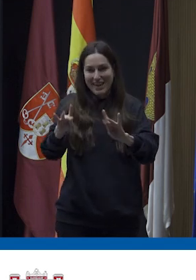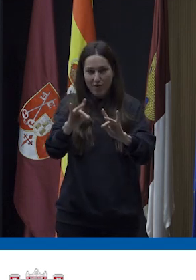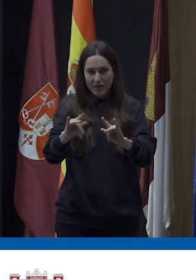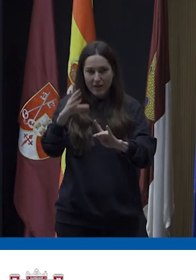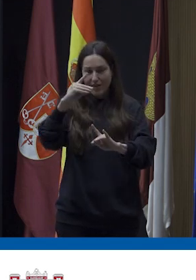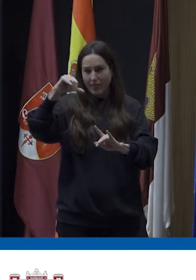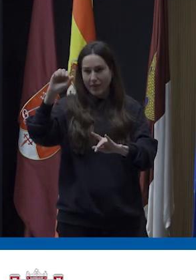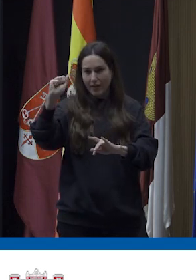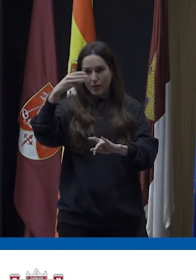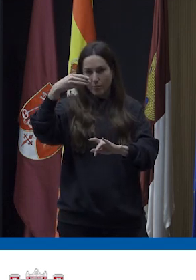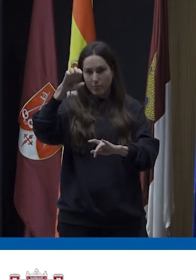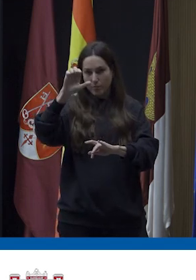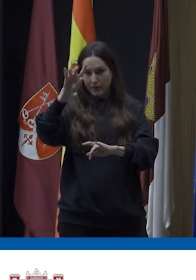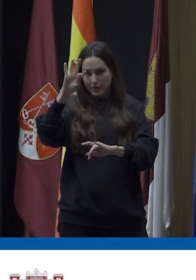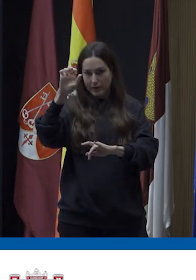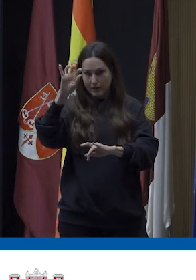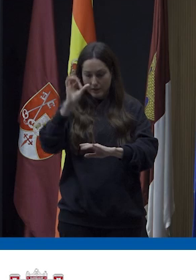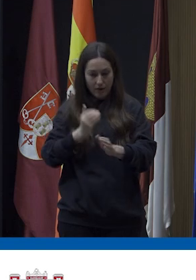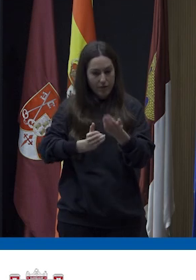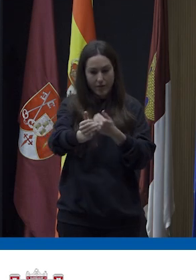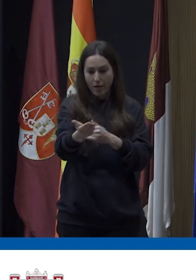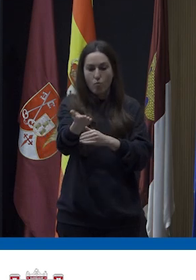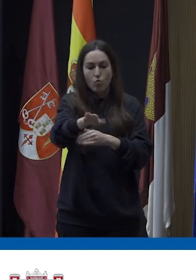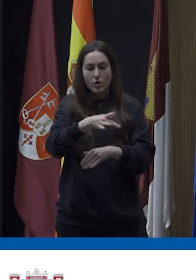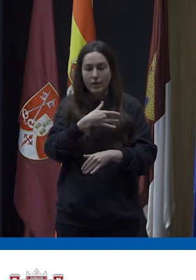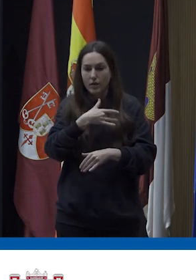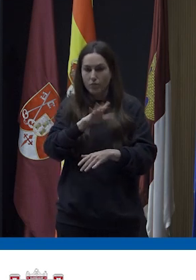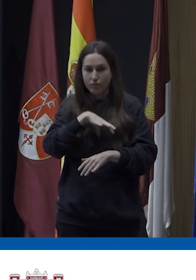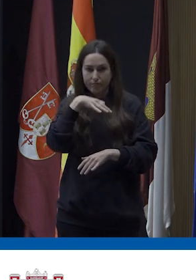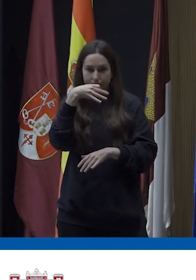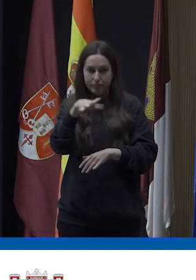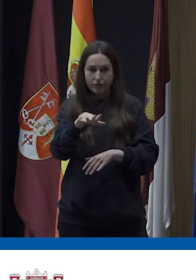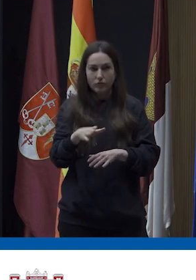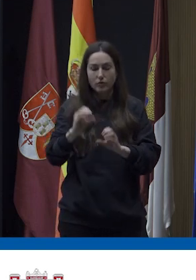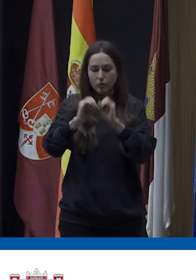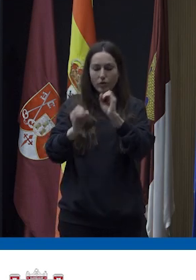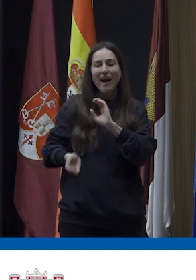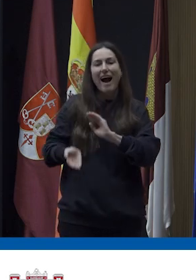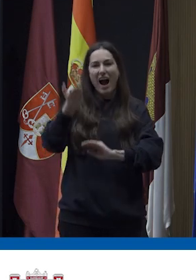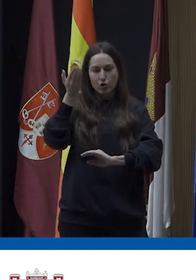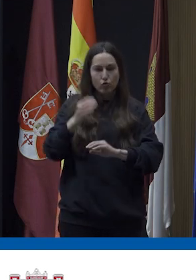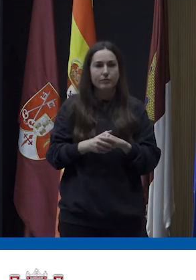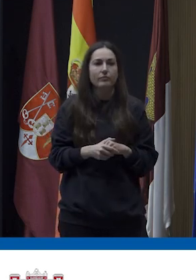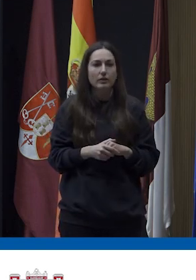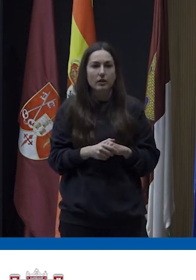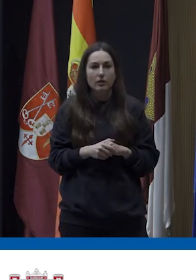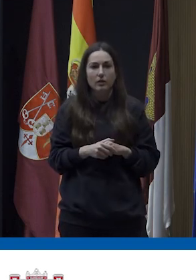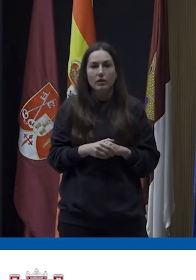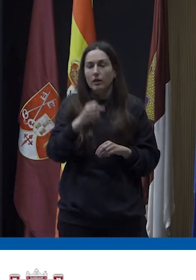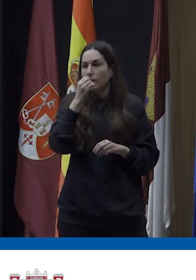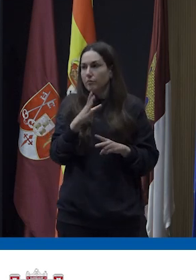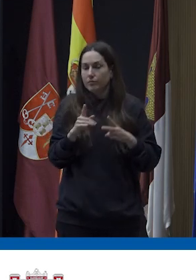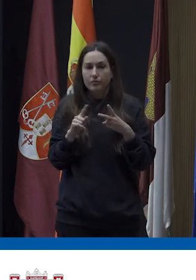da una mortalidad cardiovascular a largo plazo muy largo, muy alto, más elevado a la cuenta. Pero bueno, esto